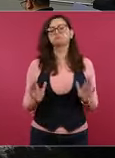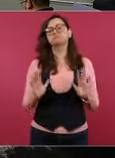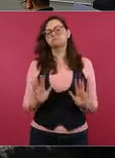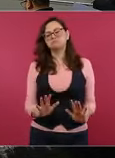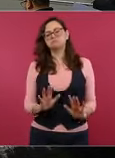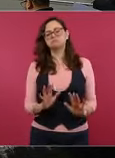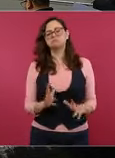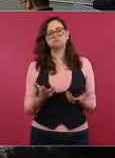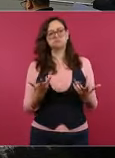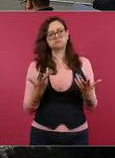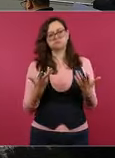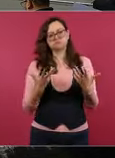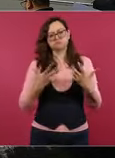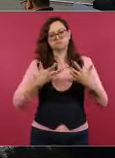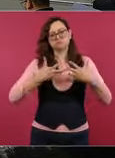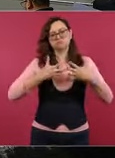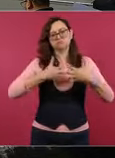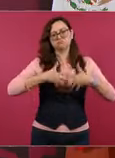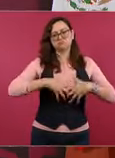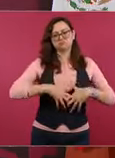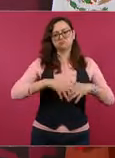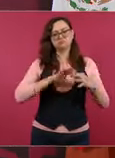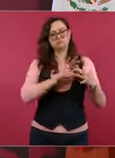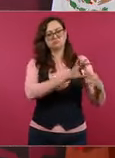como nunca.